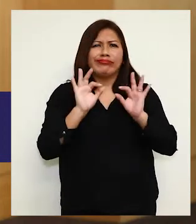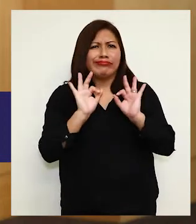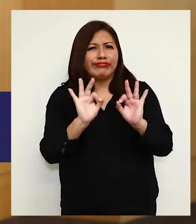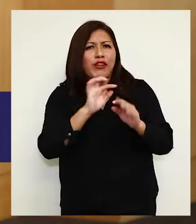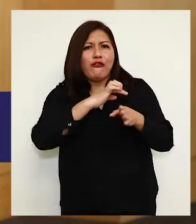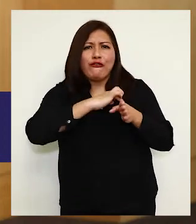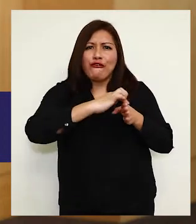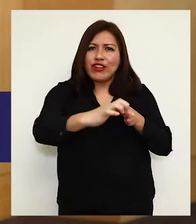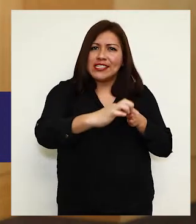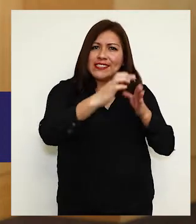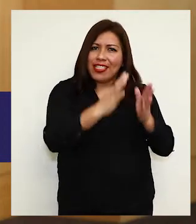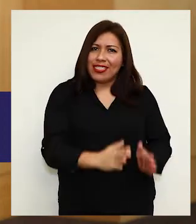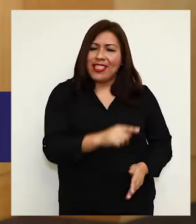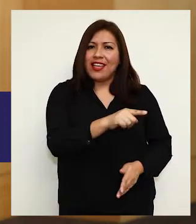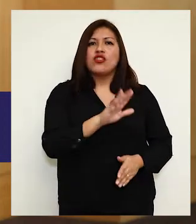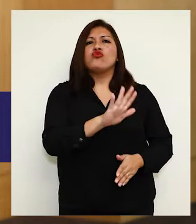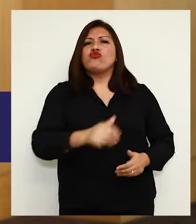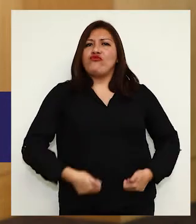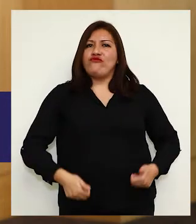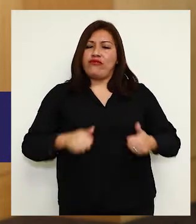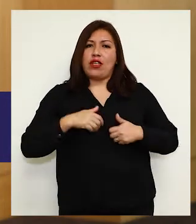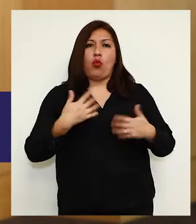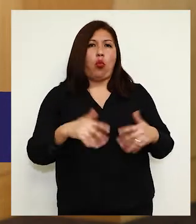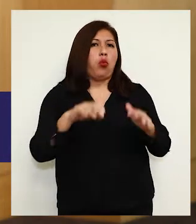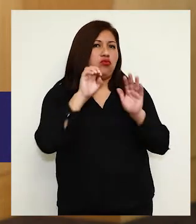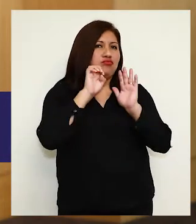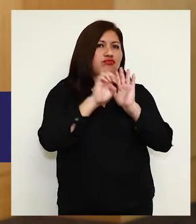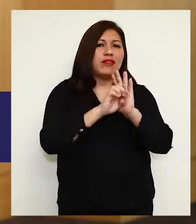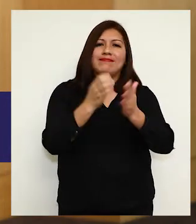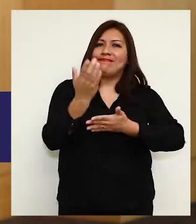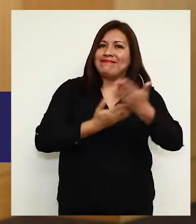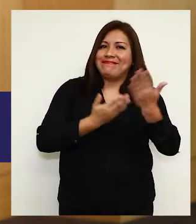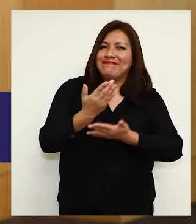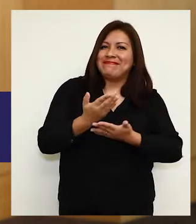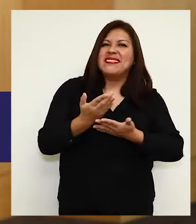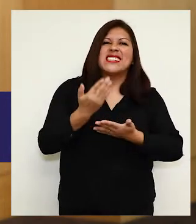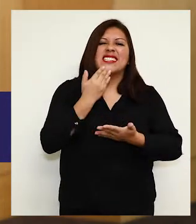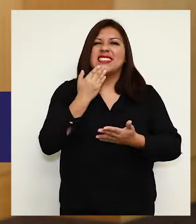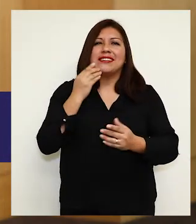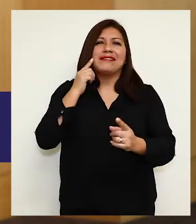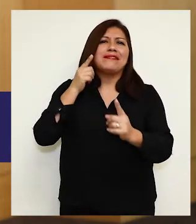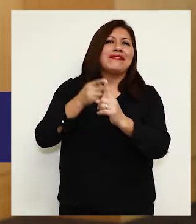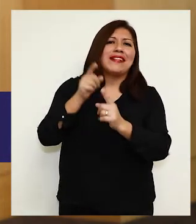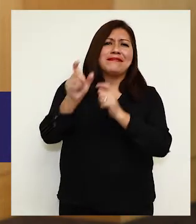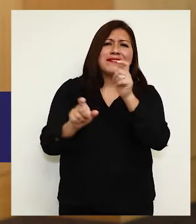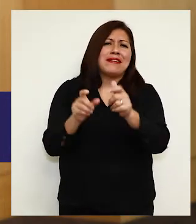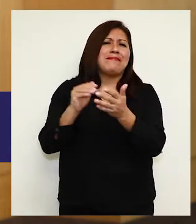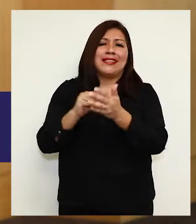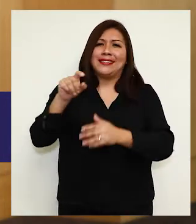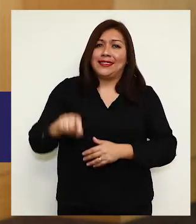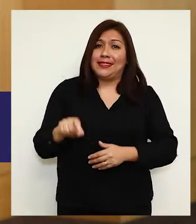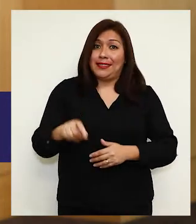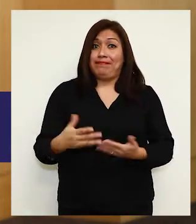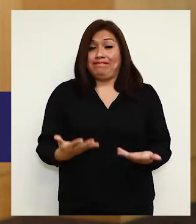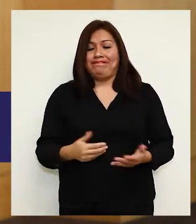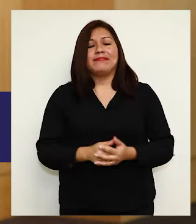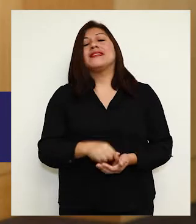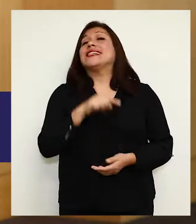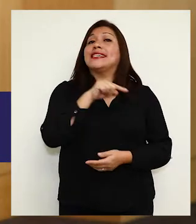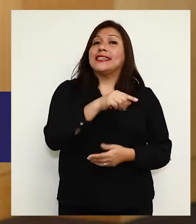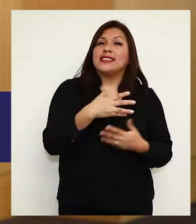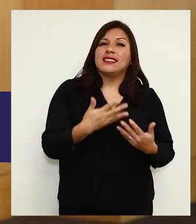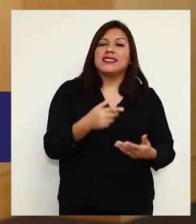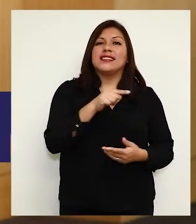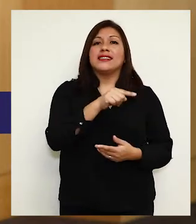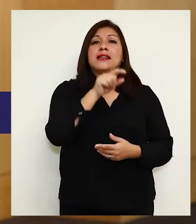su excelencia profesional y sobre todo su vida ejemplar al servicio de las personas que más lo necesitaban. En este